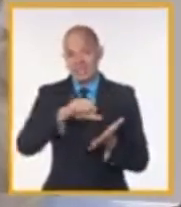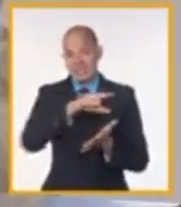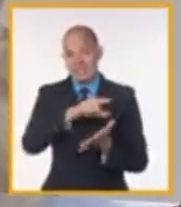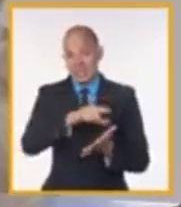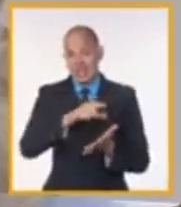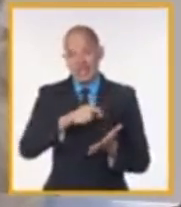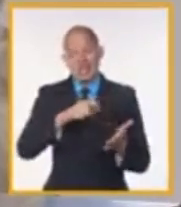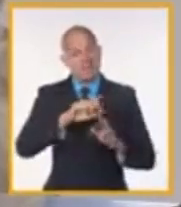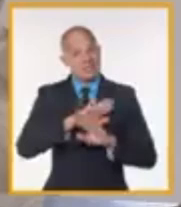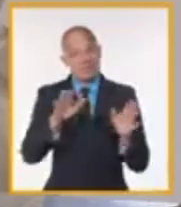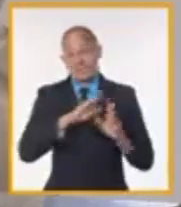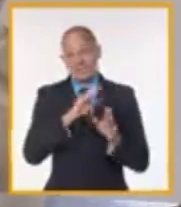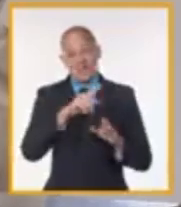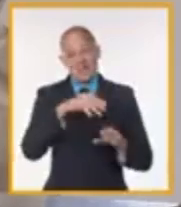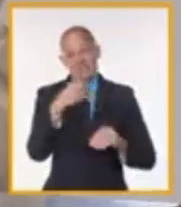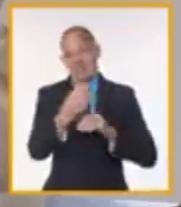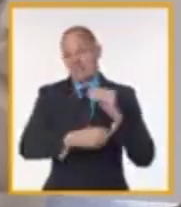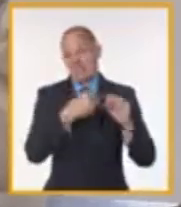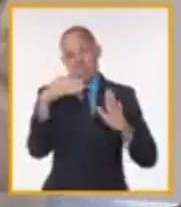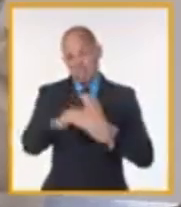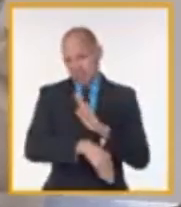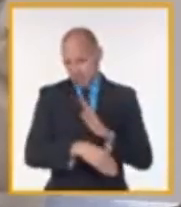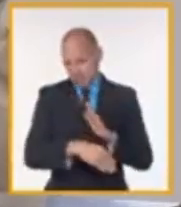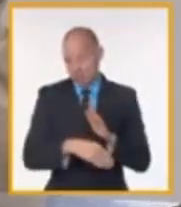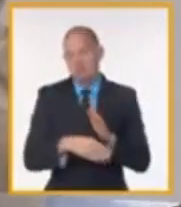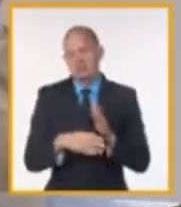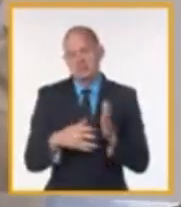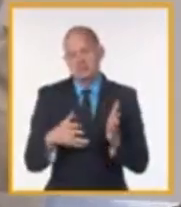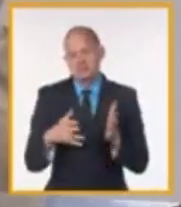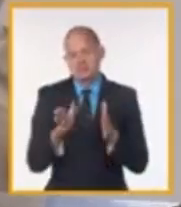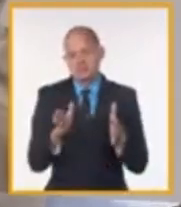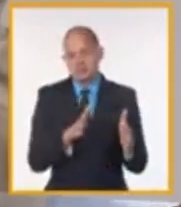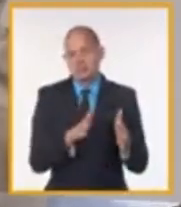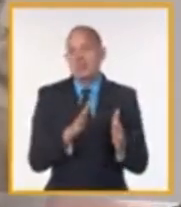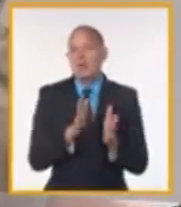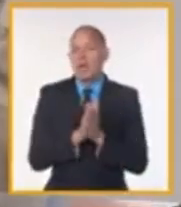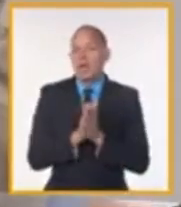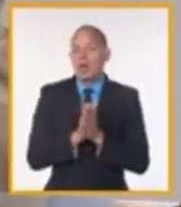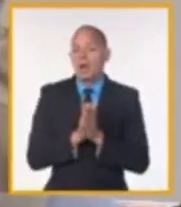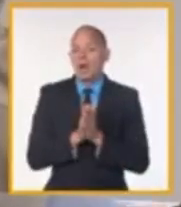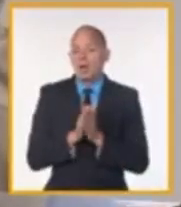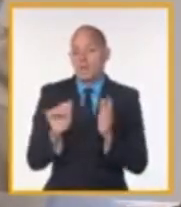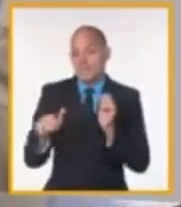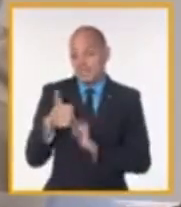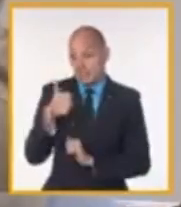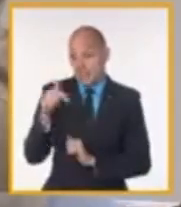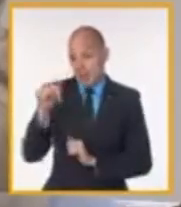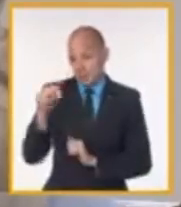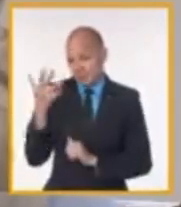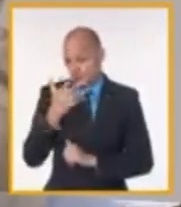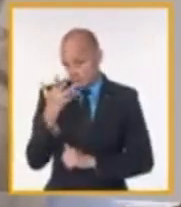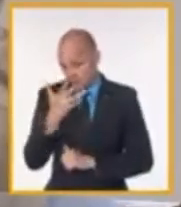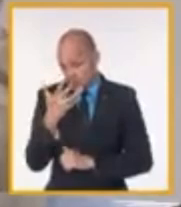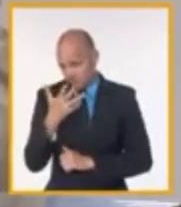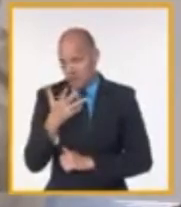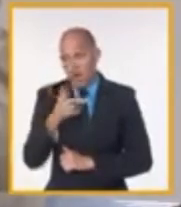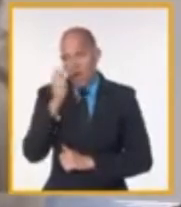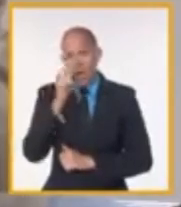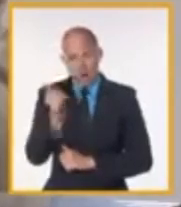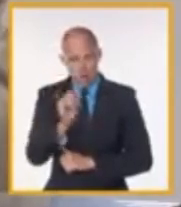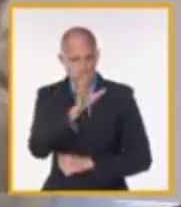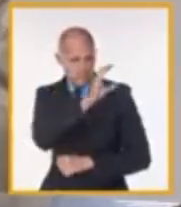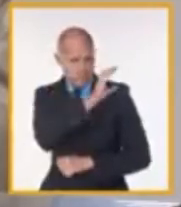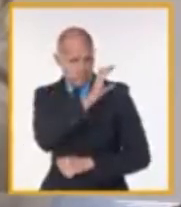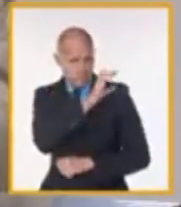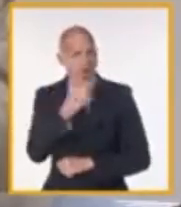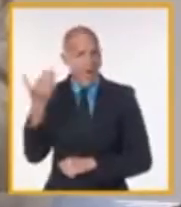Irán el actual presidente y sobre todo el canciller que tiene experiencia porque